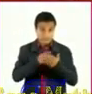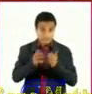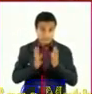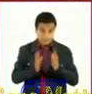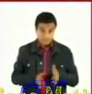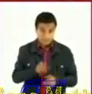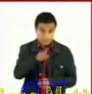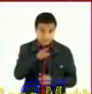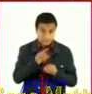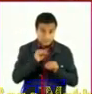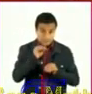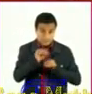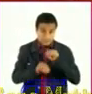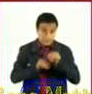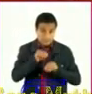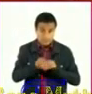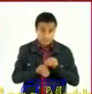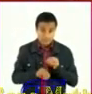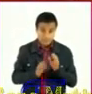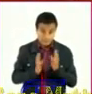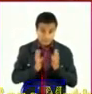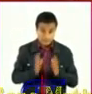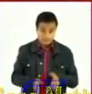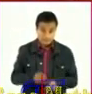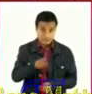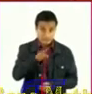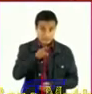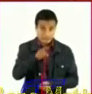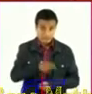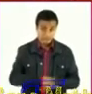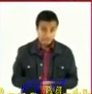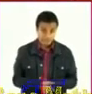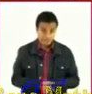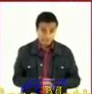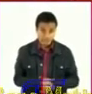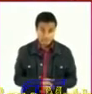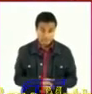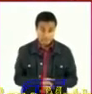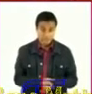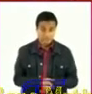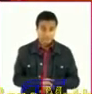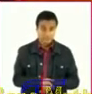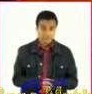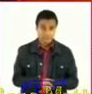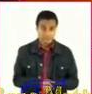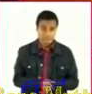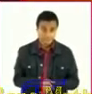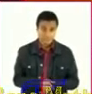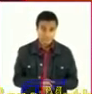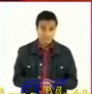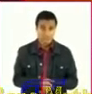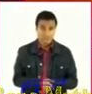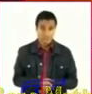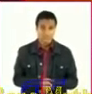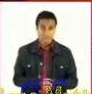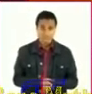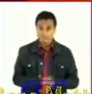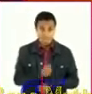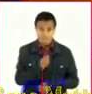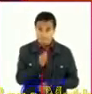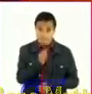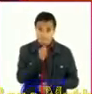o para el producto o servicio que estén trabajando con su maestra o maestro de tecnología? Si todavía no lo han